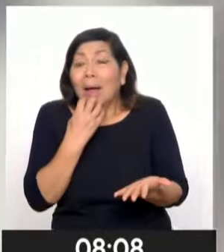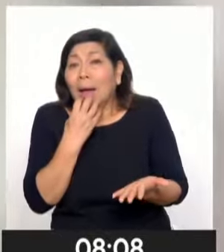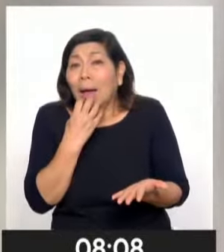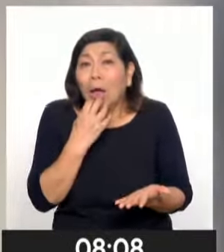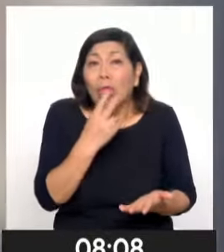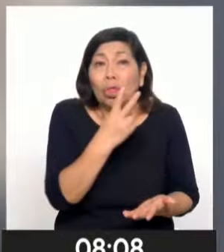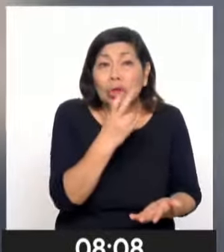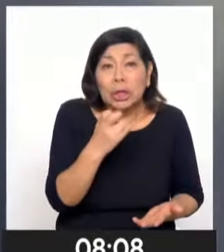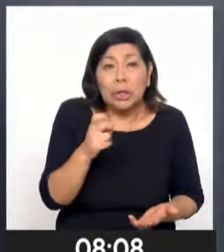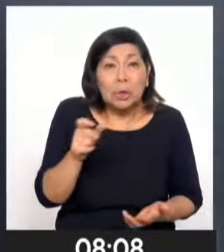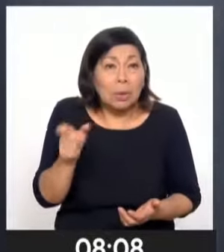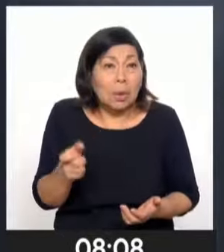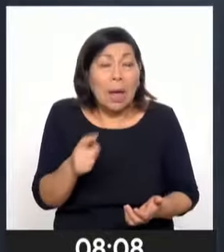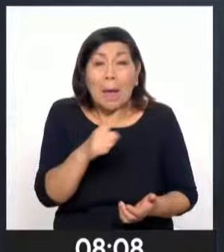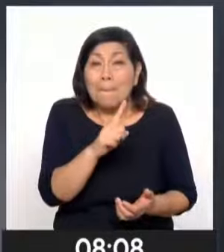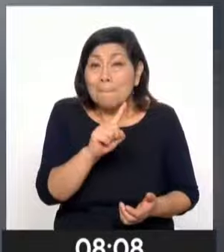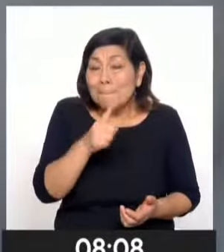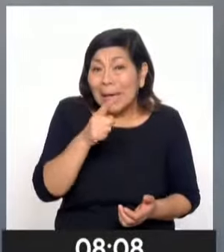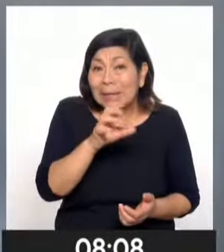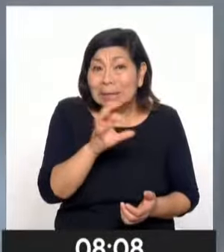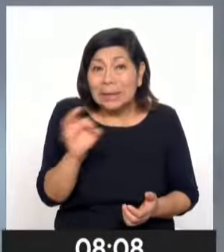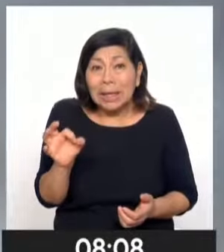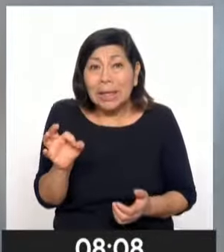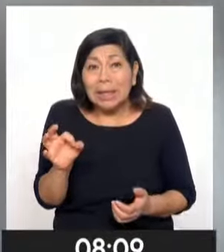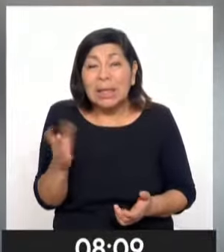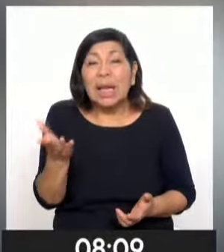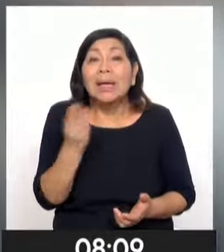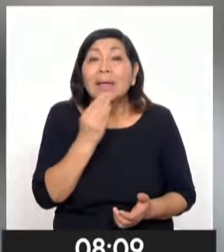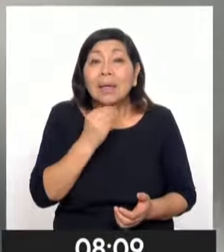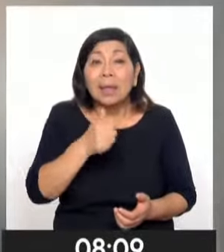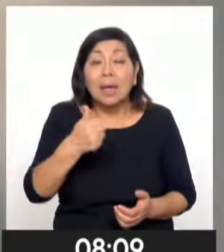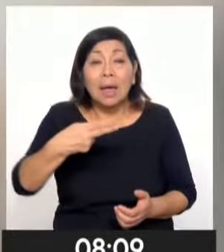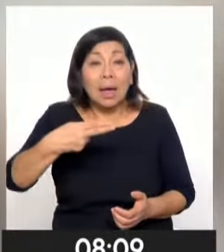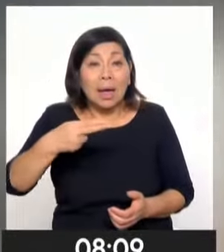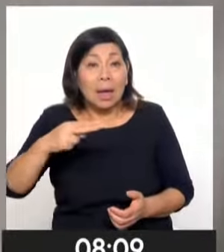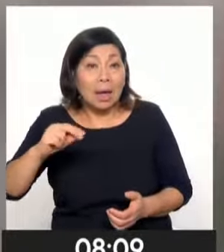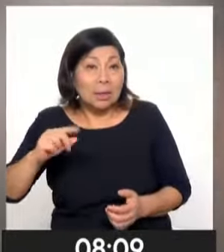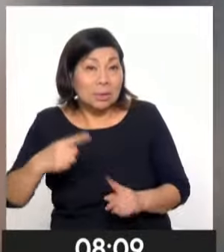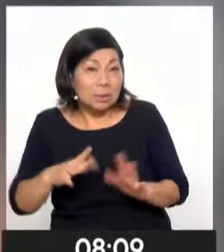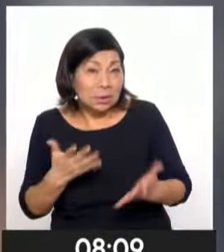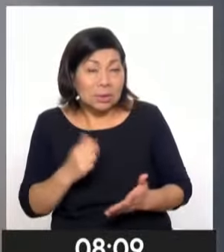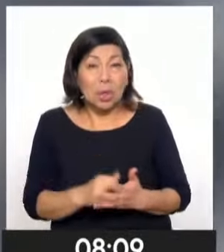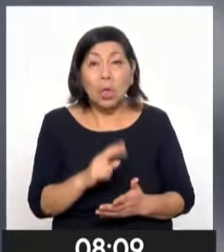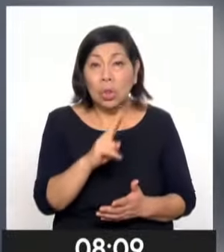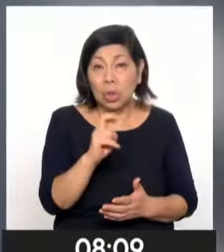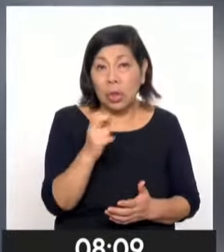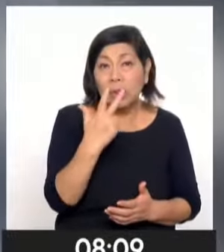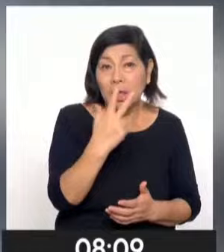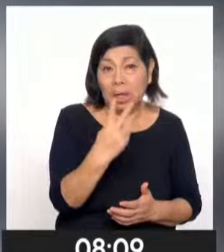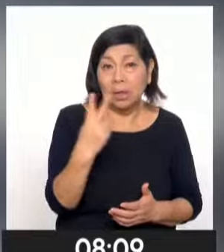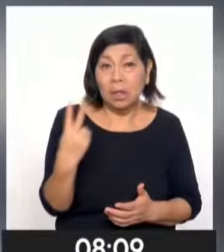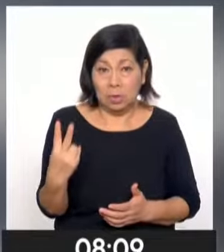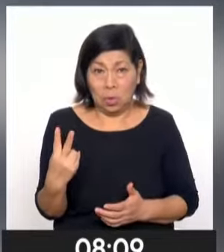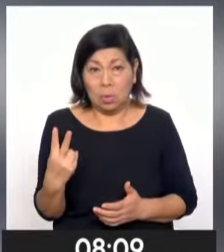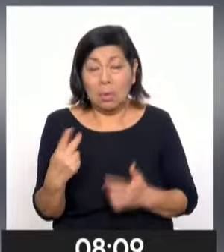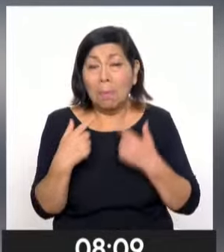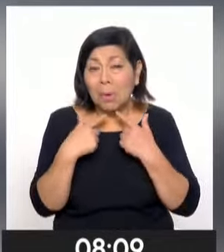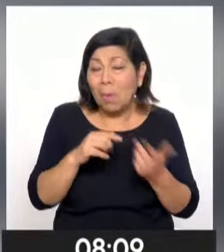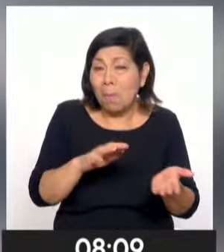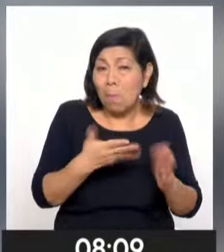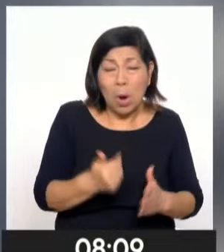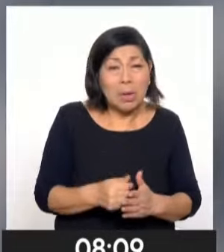200 muertos y unos 1.100 heridos en Israel, mientras que en Gaza, por lo menos 232 palestinos perdieron la